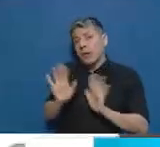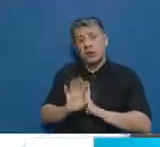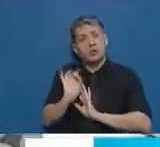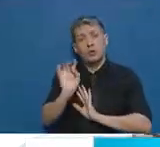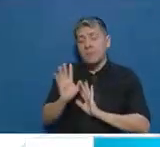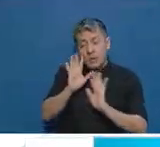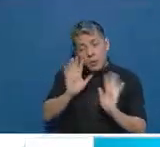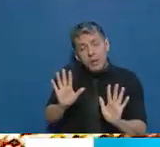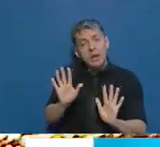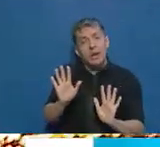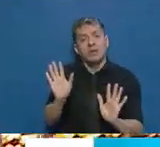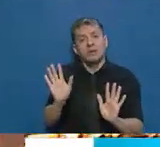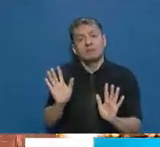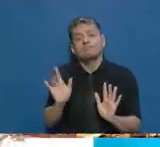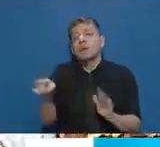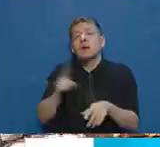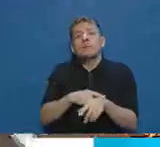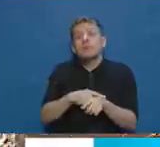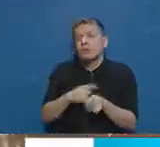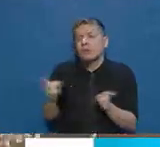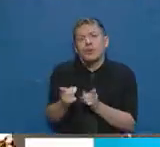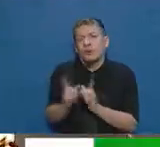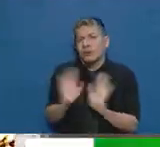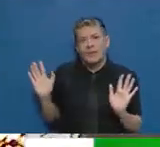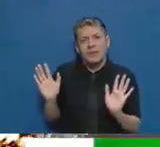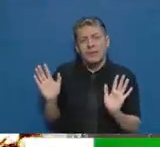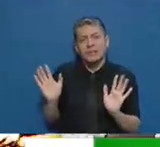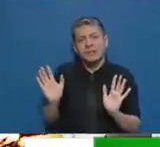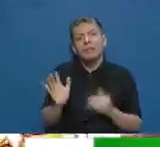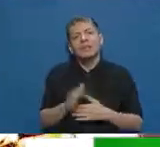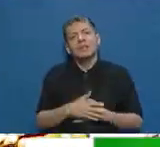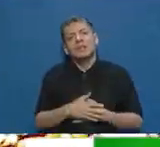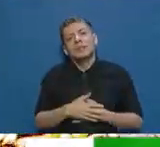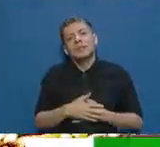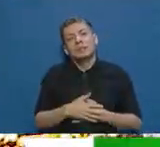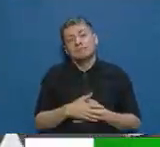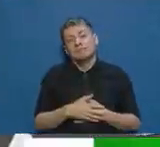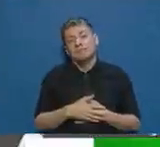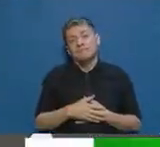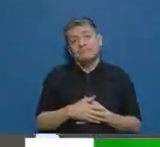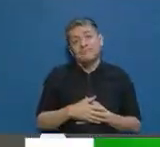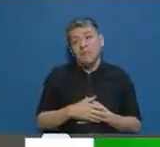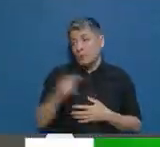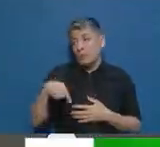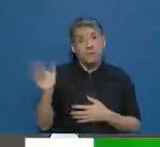algo transitorio. Creo que es algo, como todo lo que ha pasado, inusual.